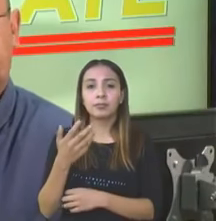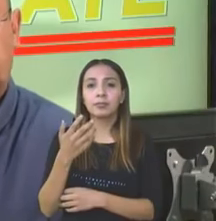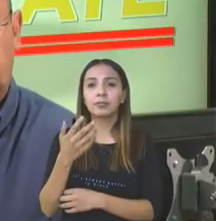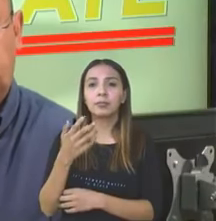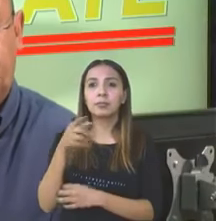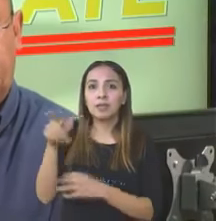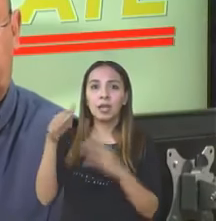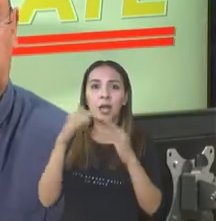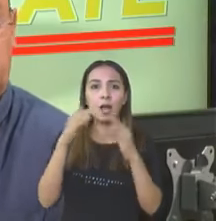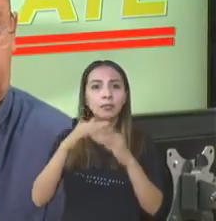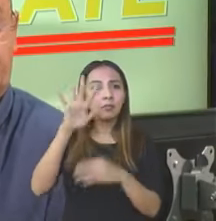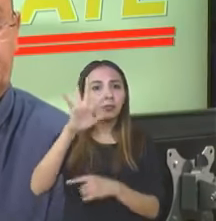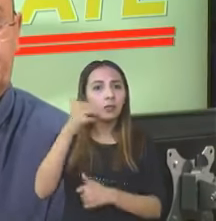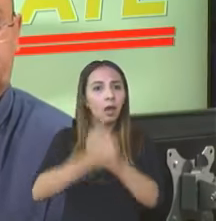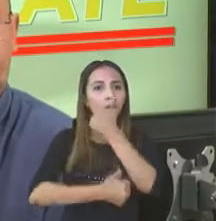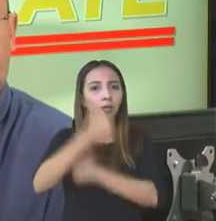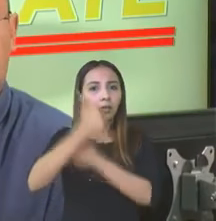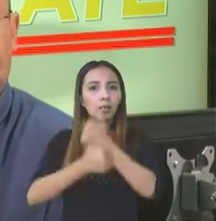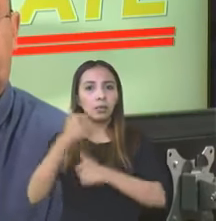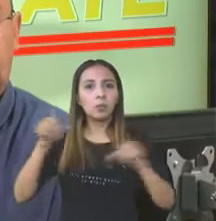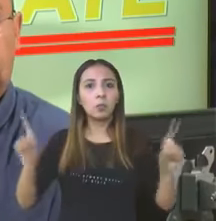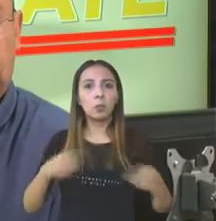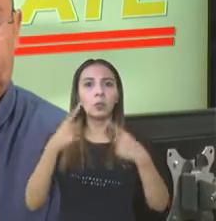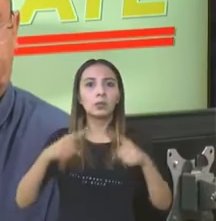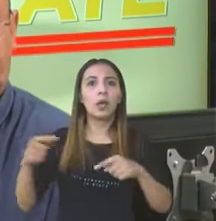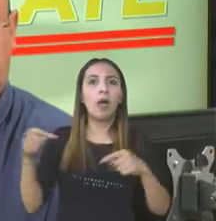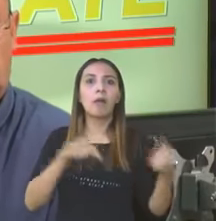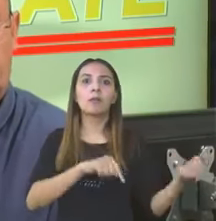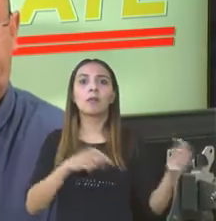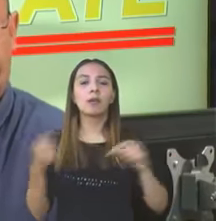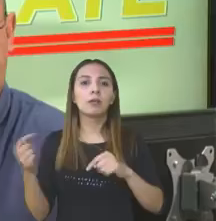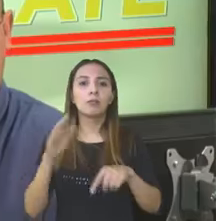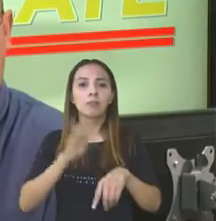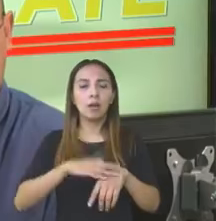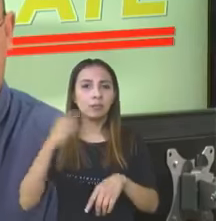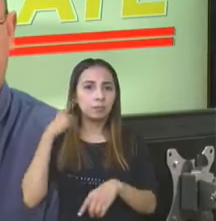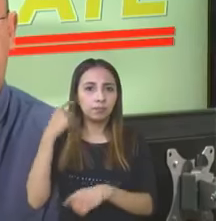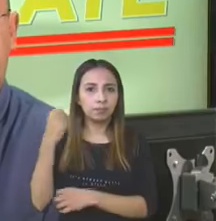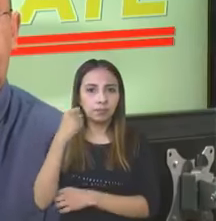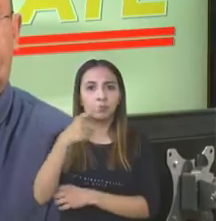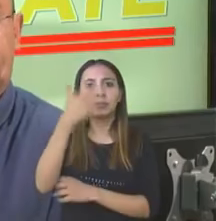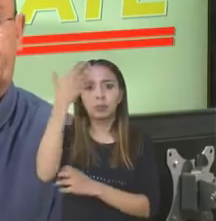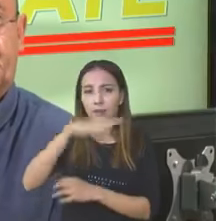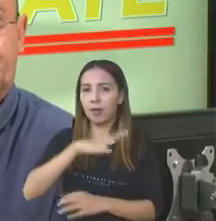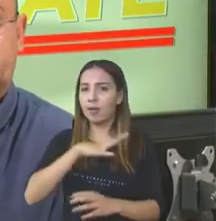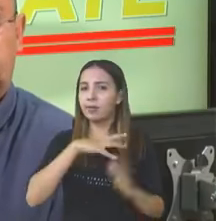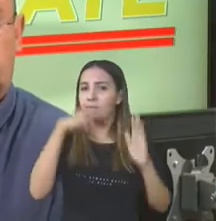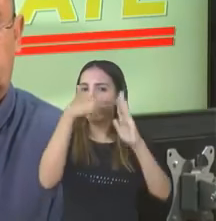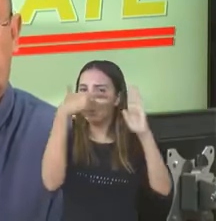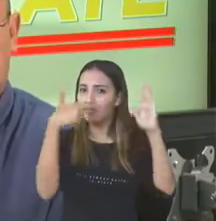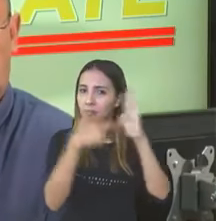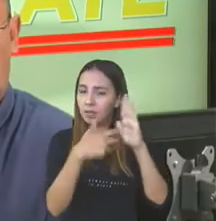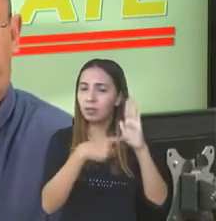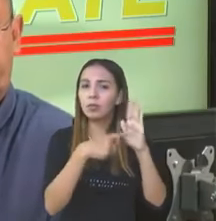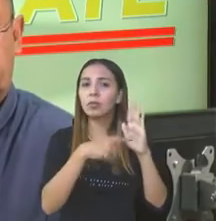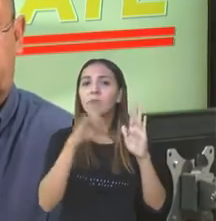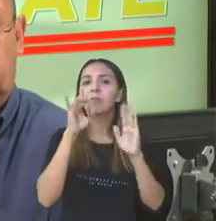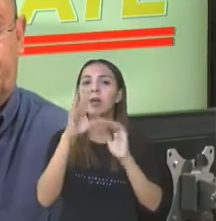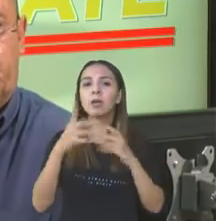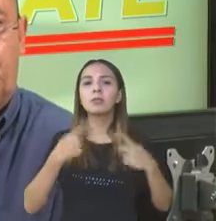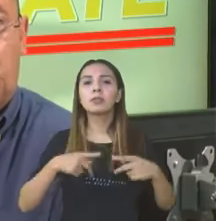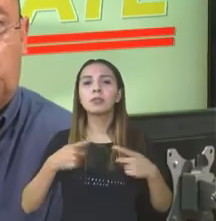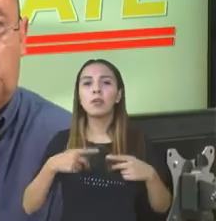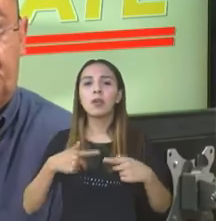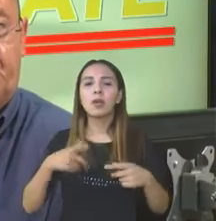quién pone más música. Hay que decirle que hay un reglamento donde sancionan a aquellas personas que estén en sus domicilios o lugares